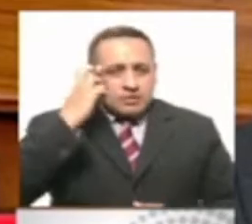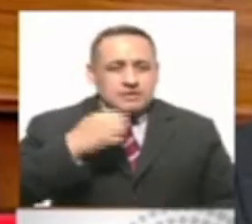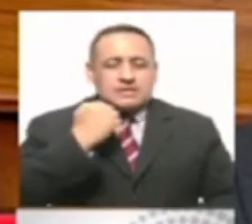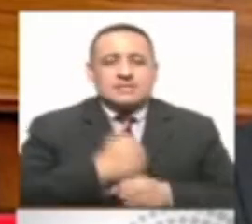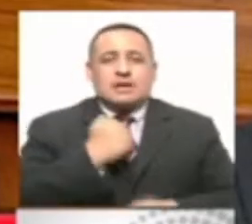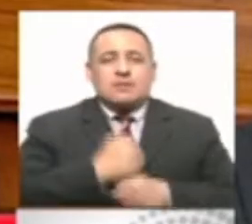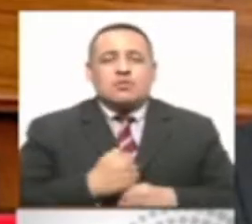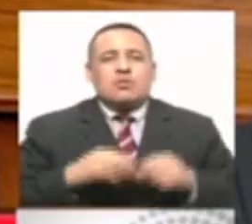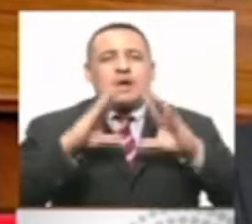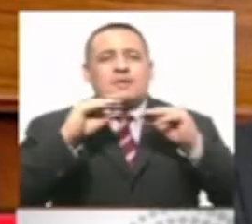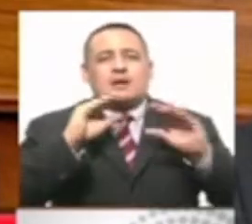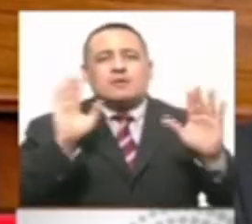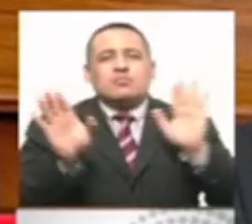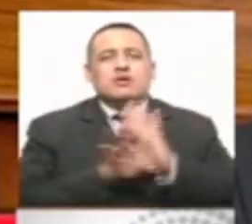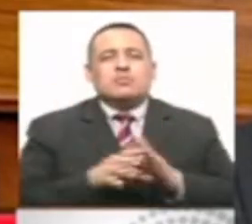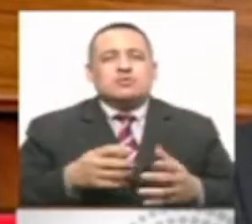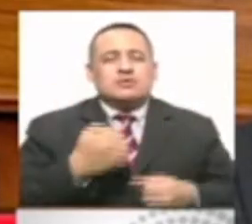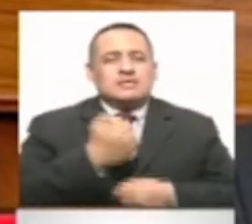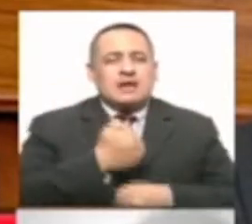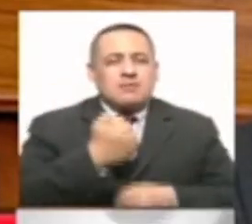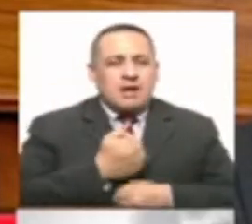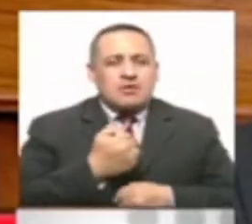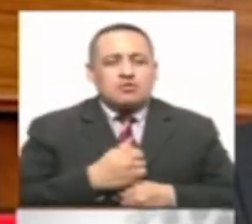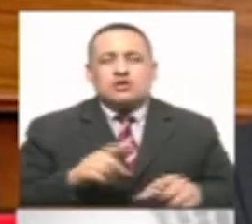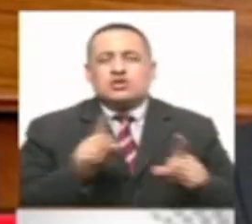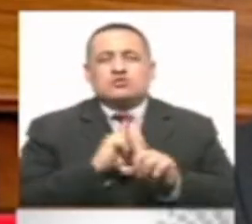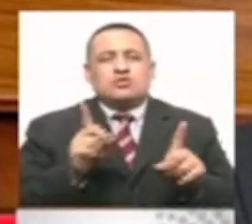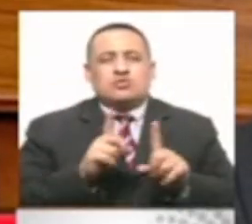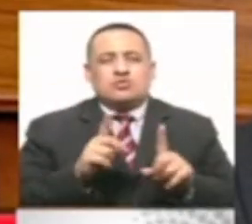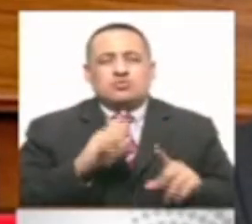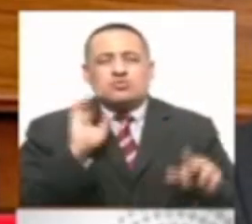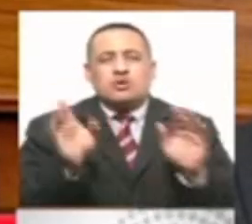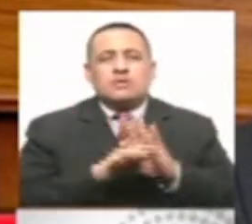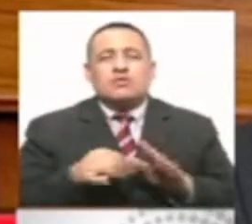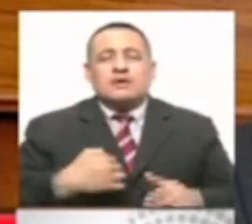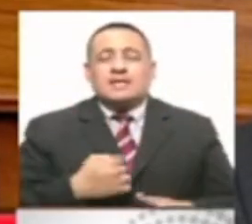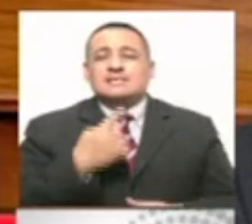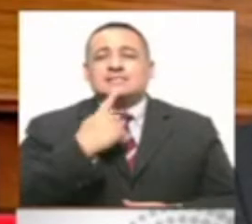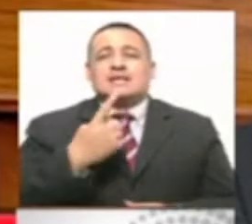a hablar de empleo y no